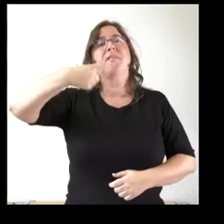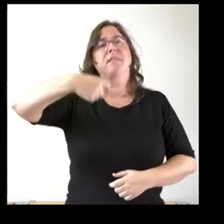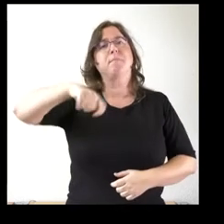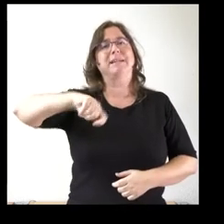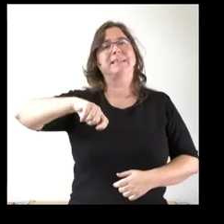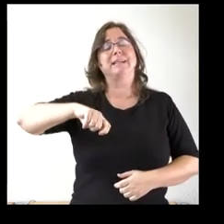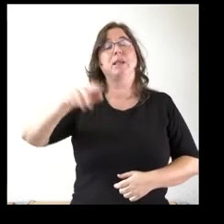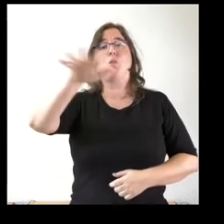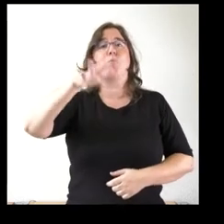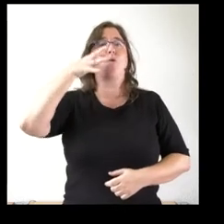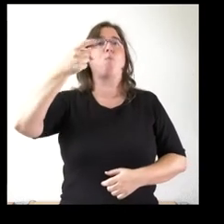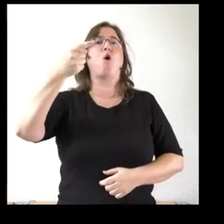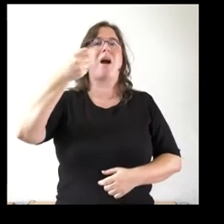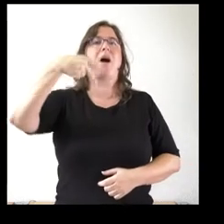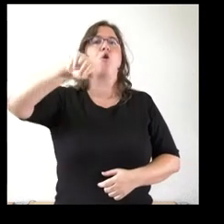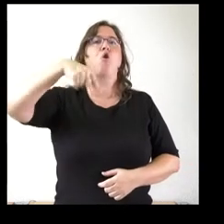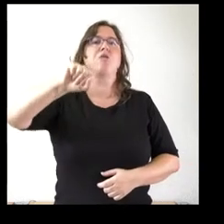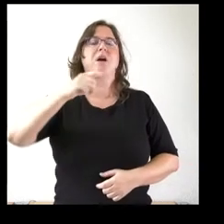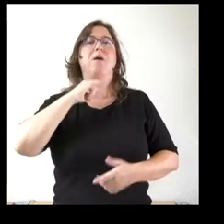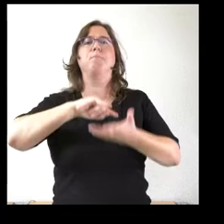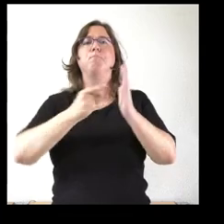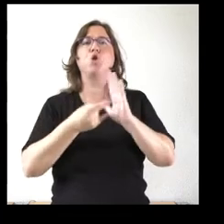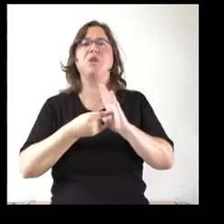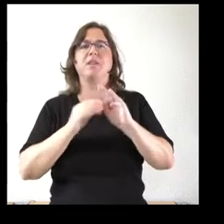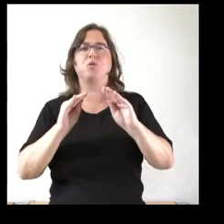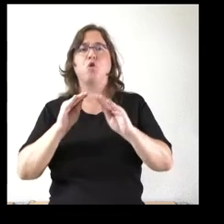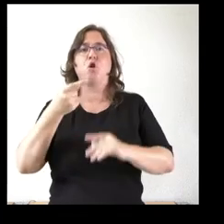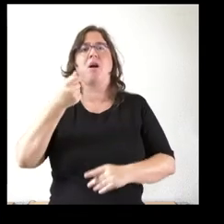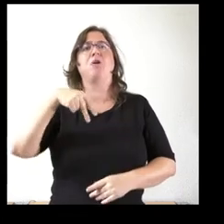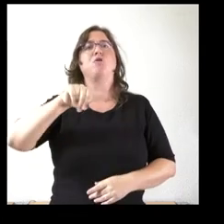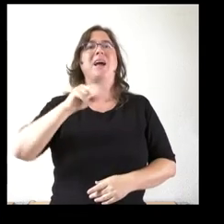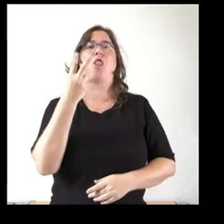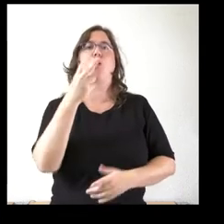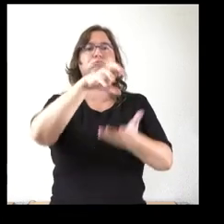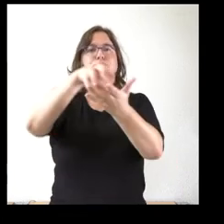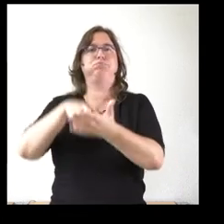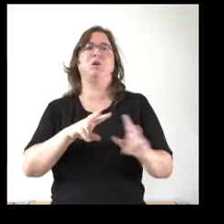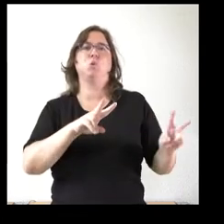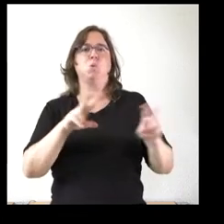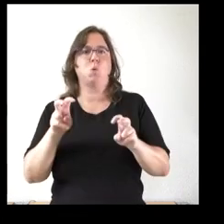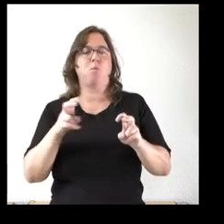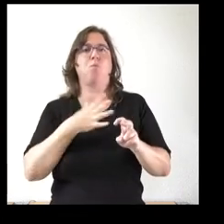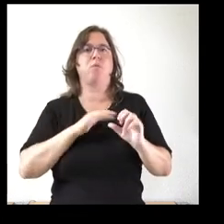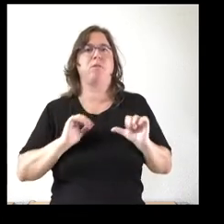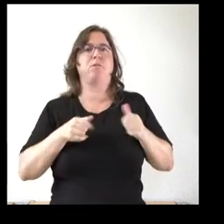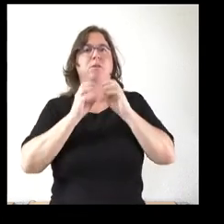Garoña, de el proyecto de una Garoña con dos reactores nuevos que podría entrar a funcionar